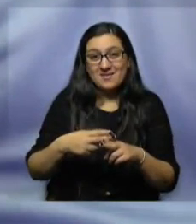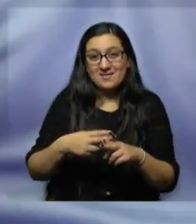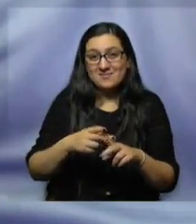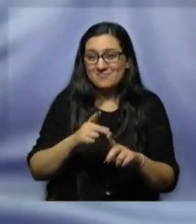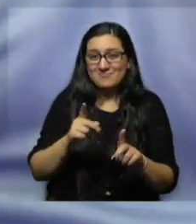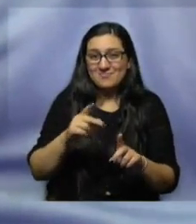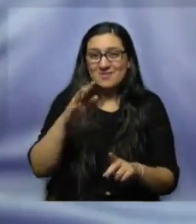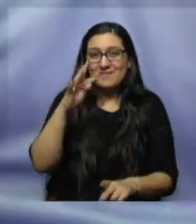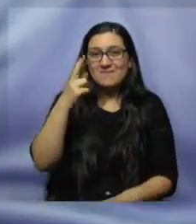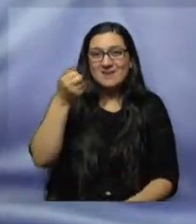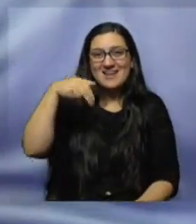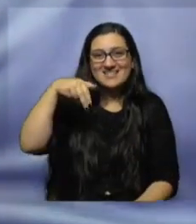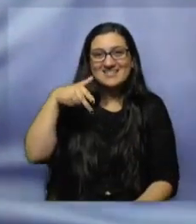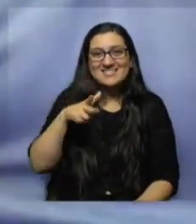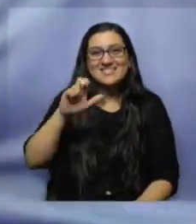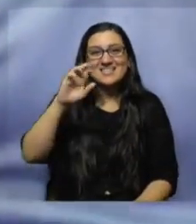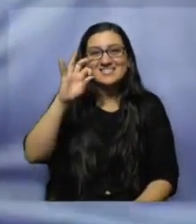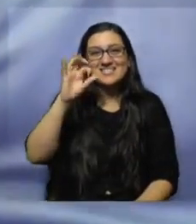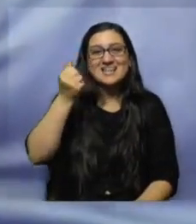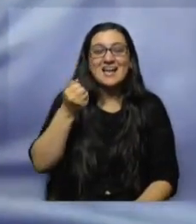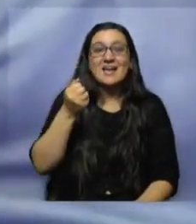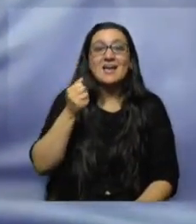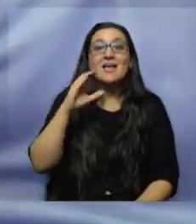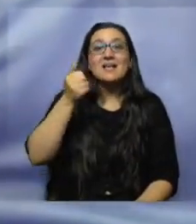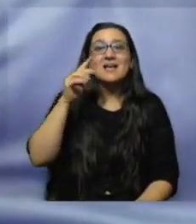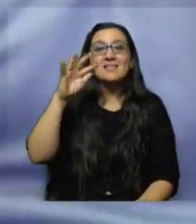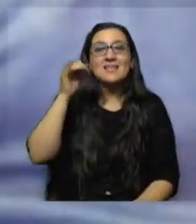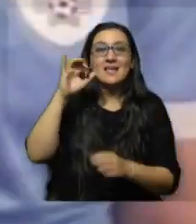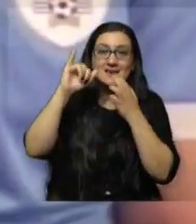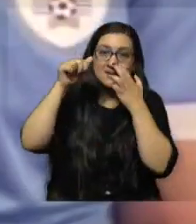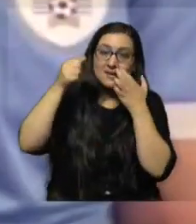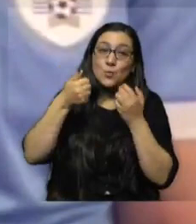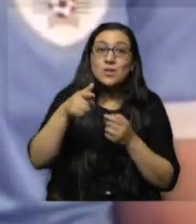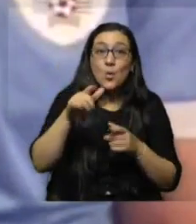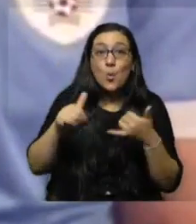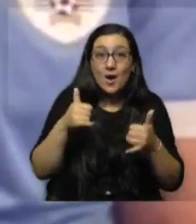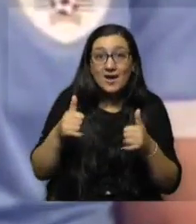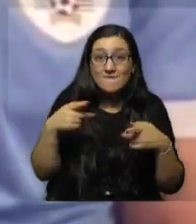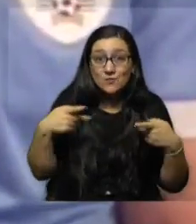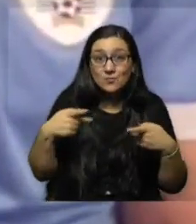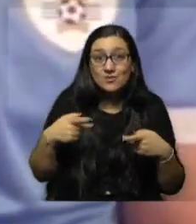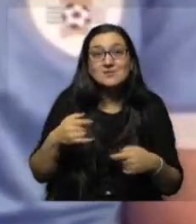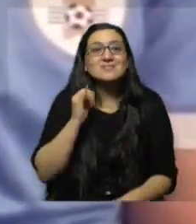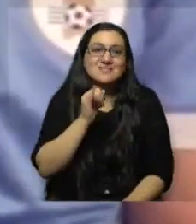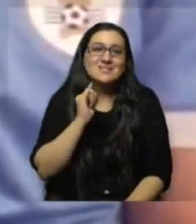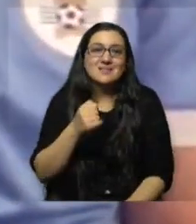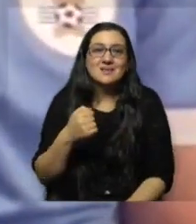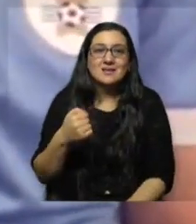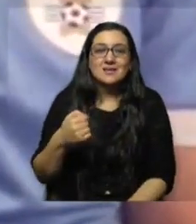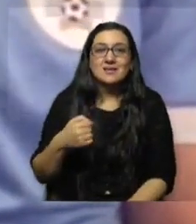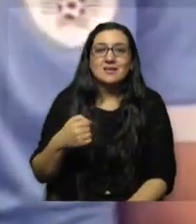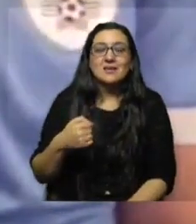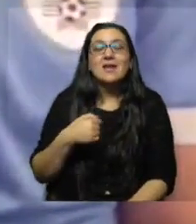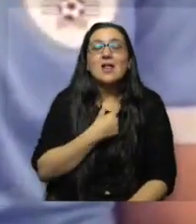nombres. Francesca, Catalina. ¿Juegan al fútbol? ¿Practican? Sí. ¿Sí? Sí. Yo no. En el